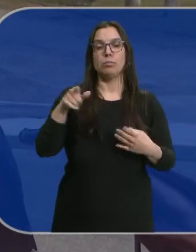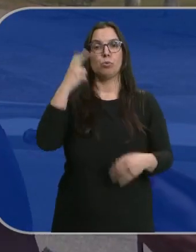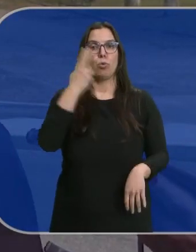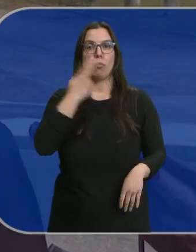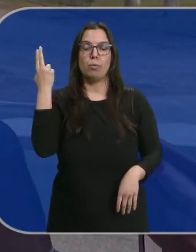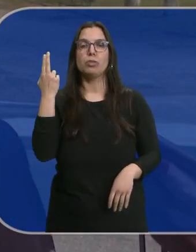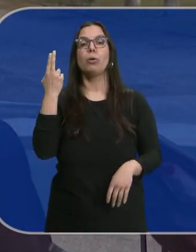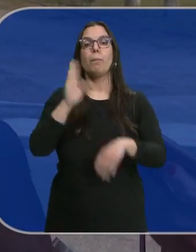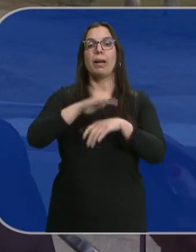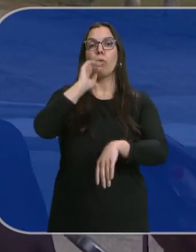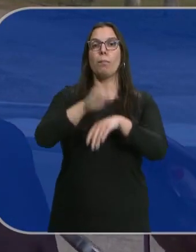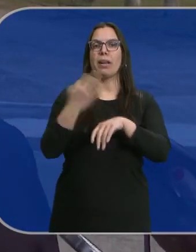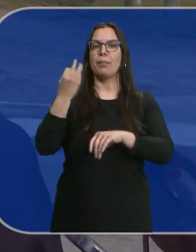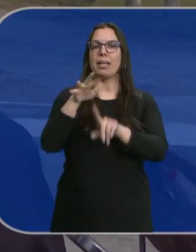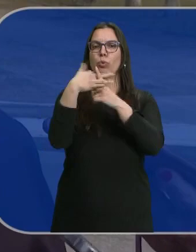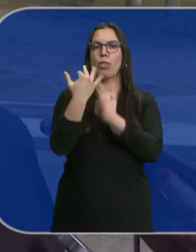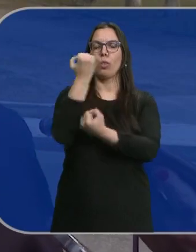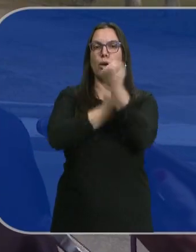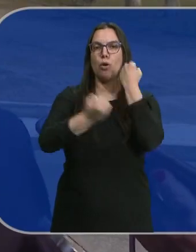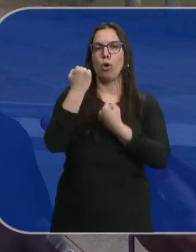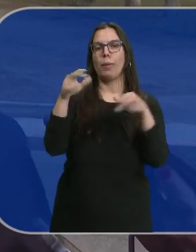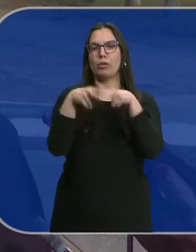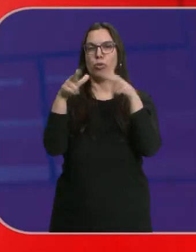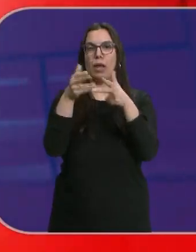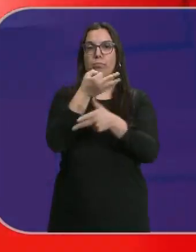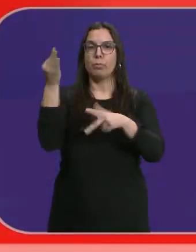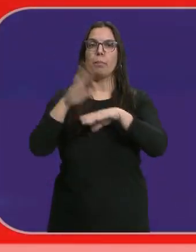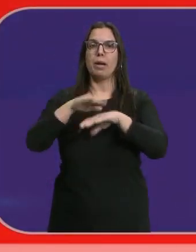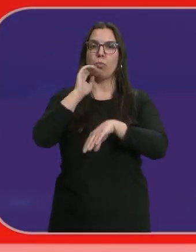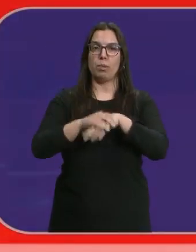unas circunstancias económicas y sociales.